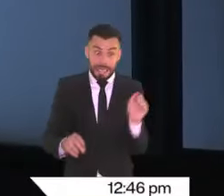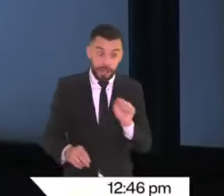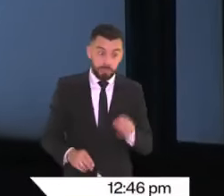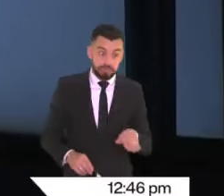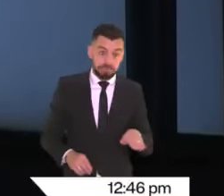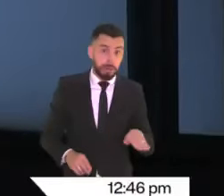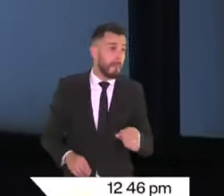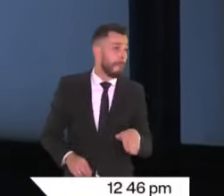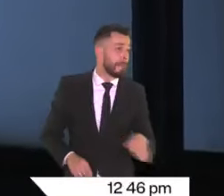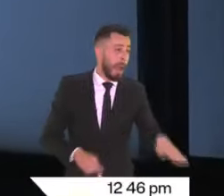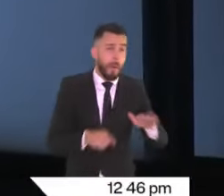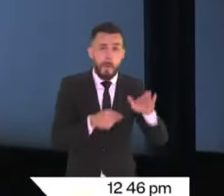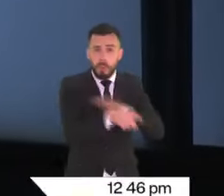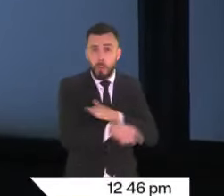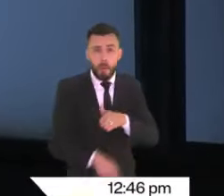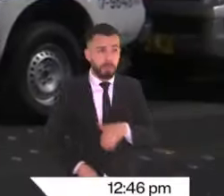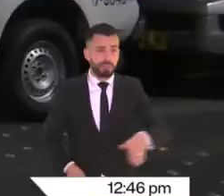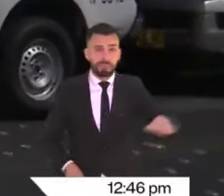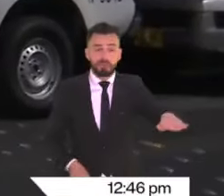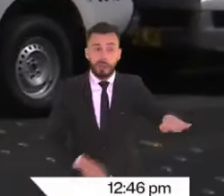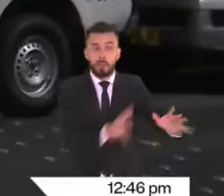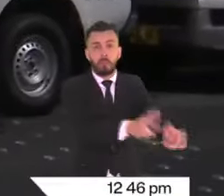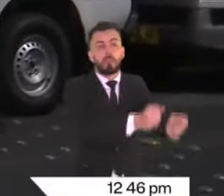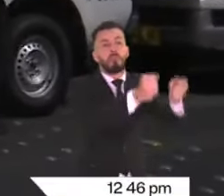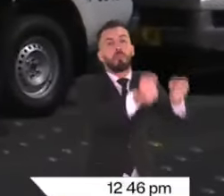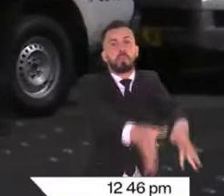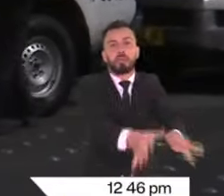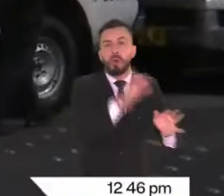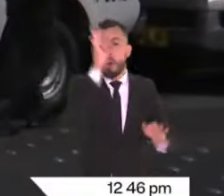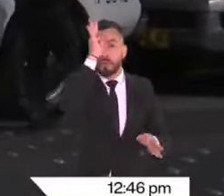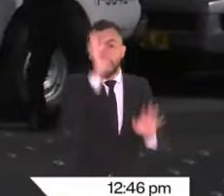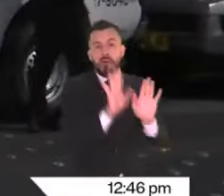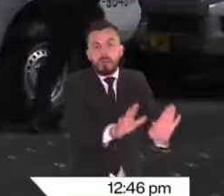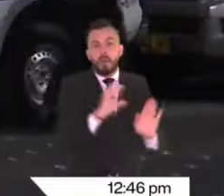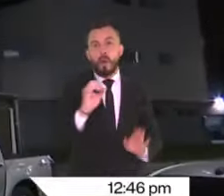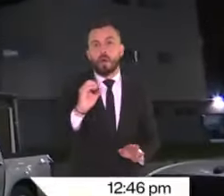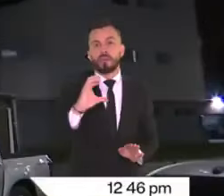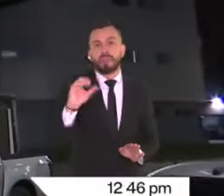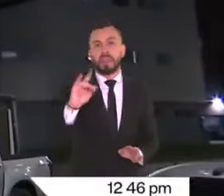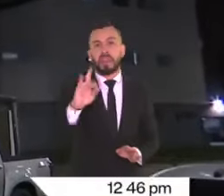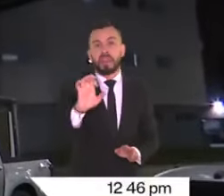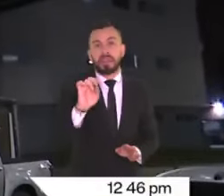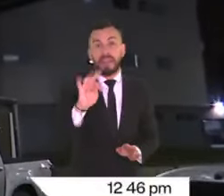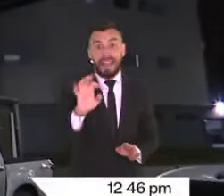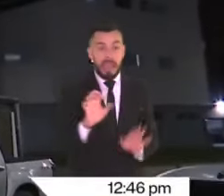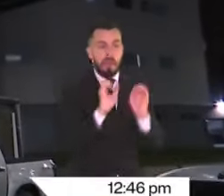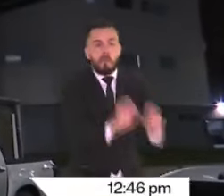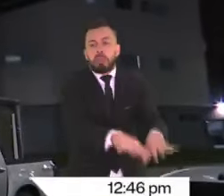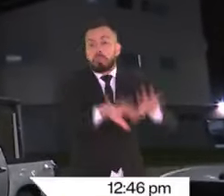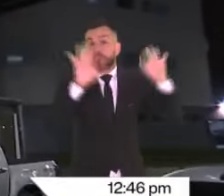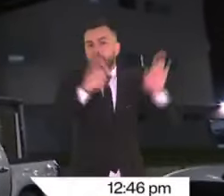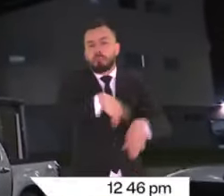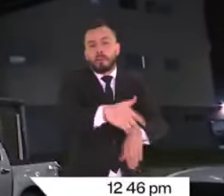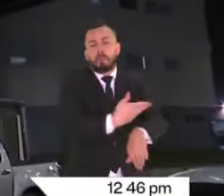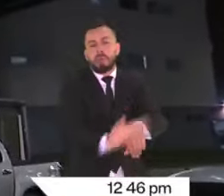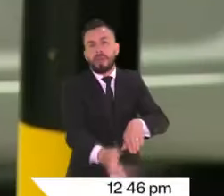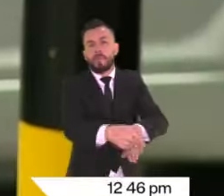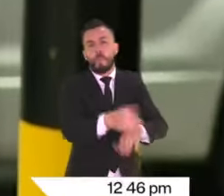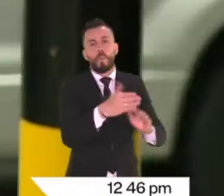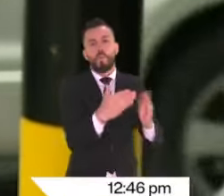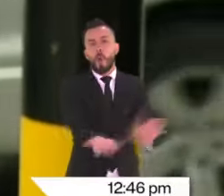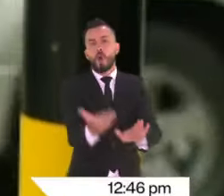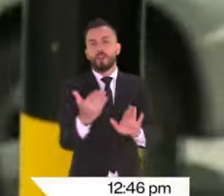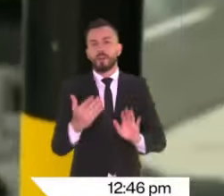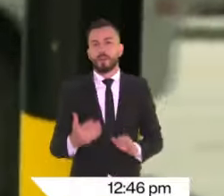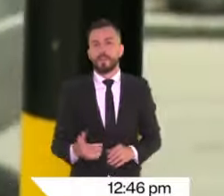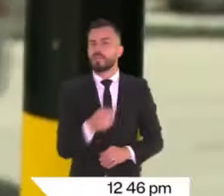llevándose al herido y posteriormente lo dejaron en la entrada de la Clínica del Occidente, lugar en donde murió a los minutos de su ingreso. Quien murió responde